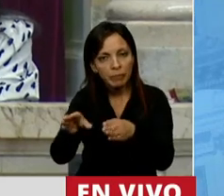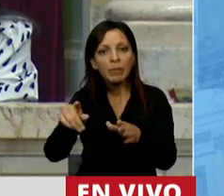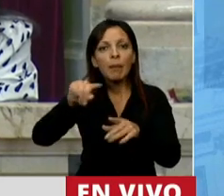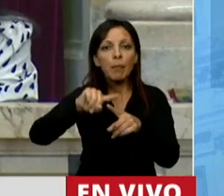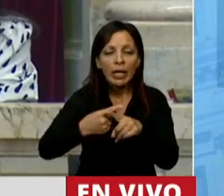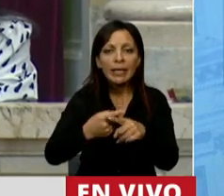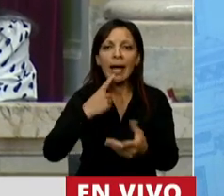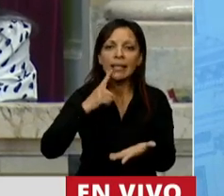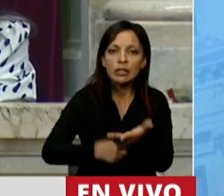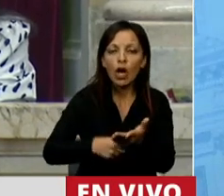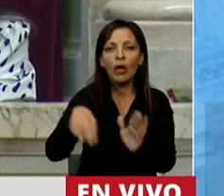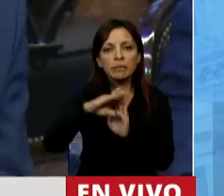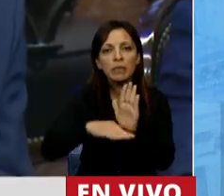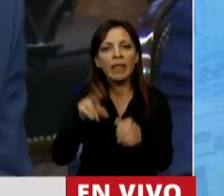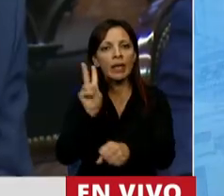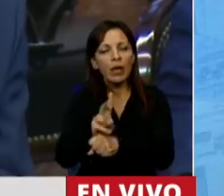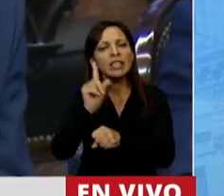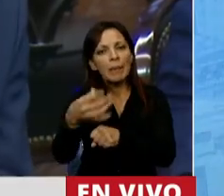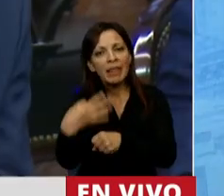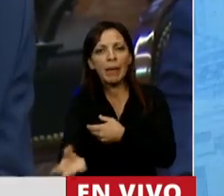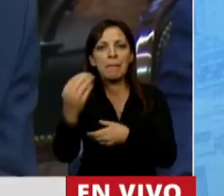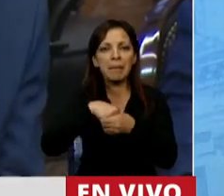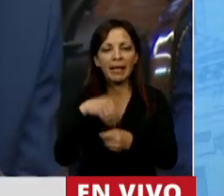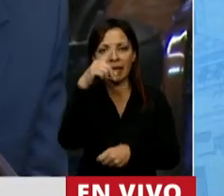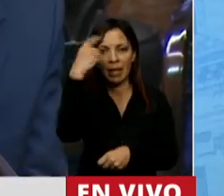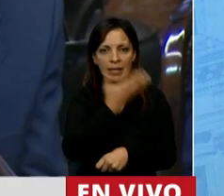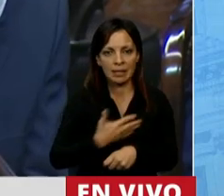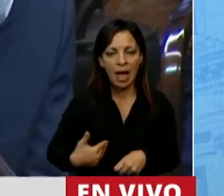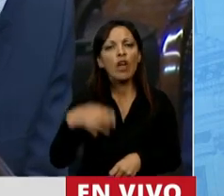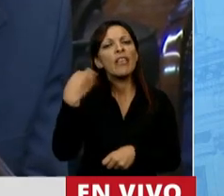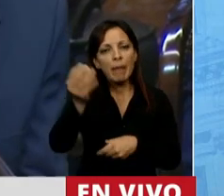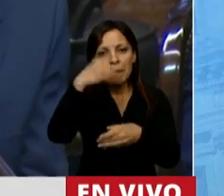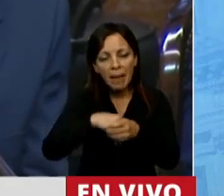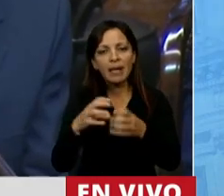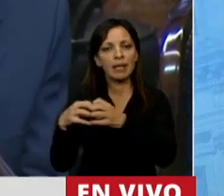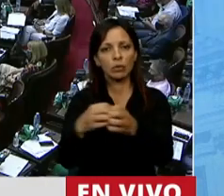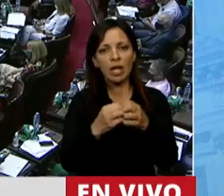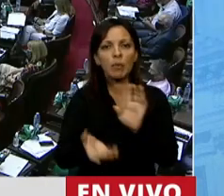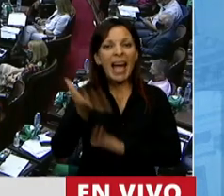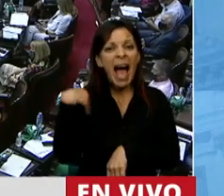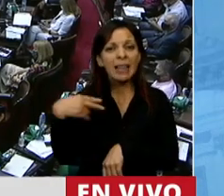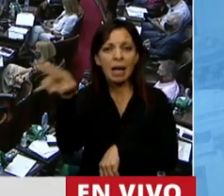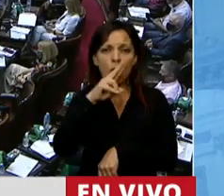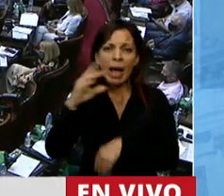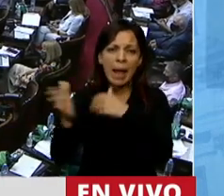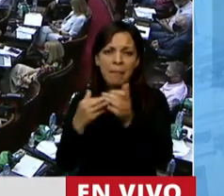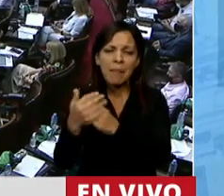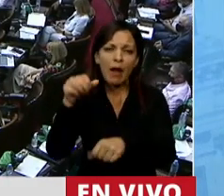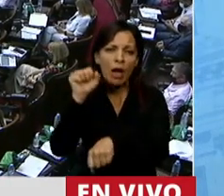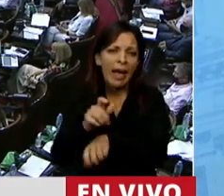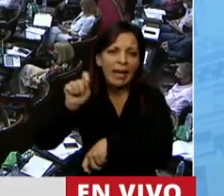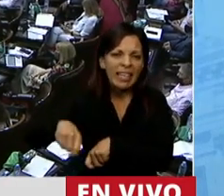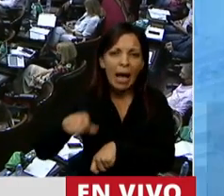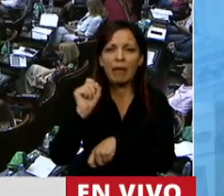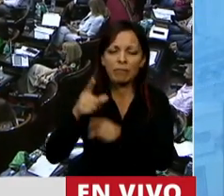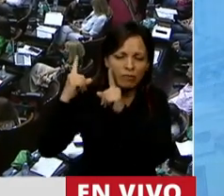cuidado tienen que ser parte de las políticas de Estado y tienen que ser parte de nuestras discusiones, porque hemos sido la mano de obra barata que sostuvo este